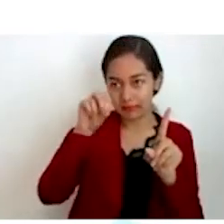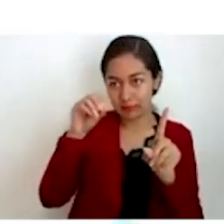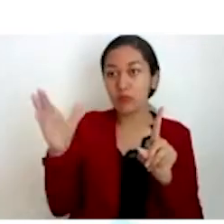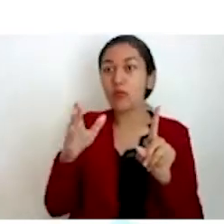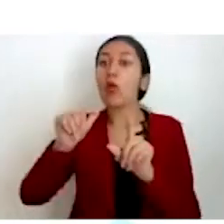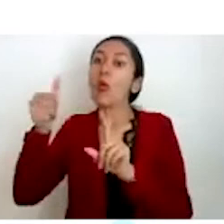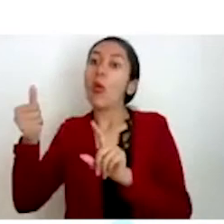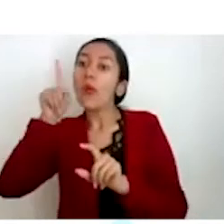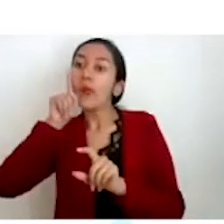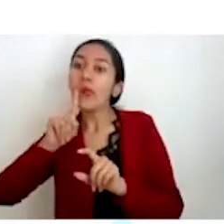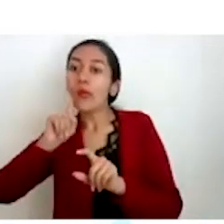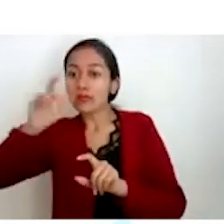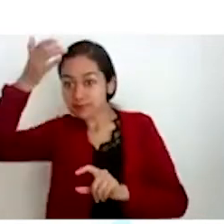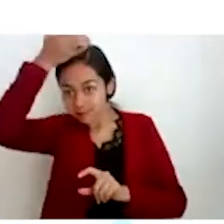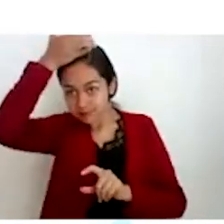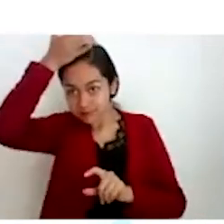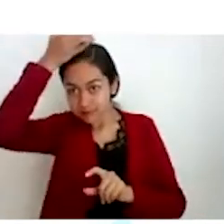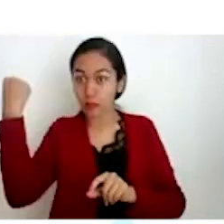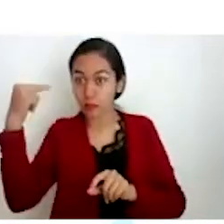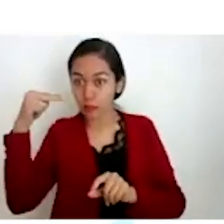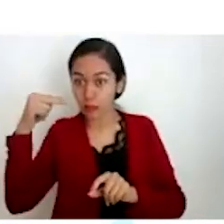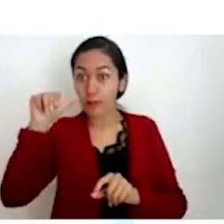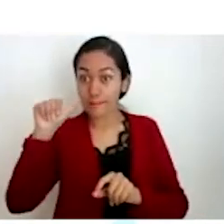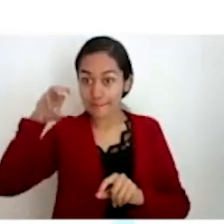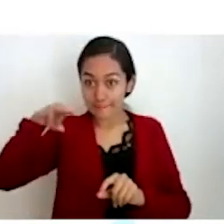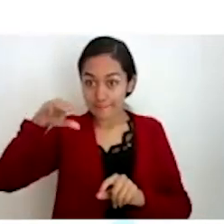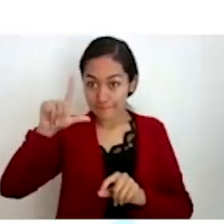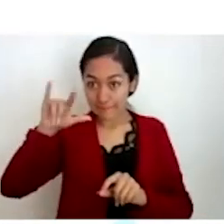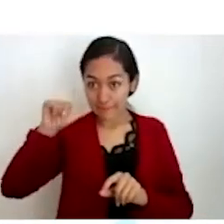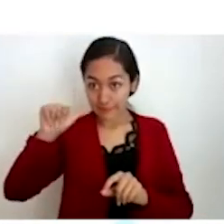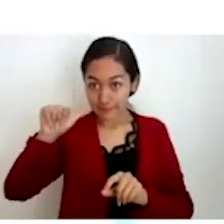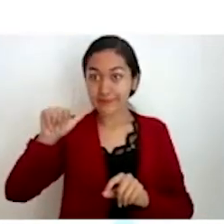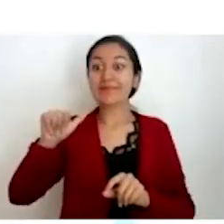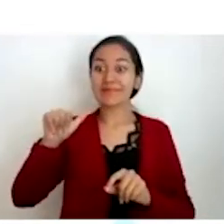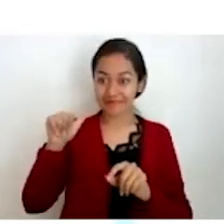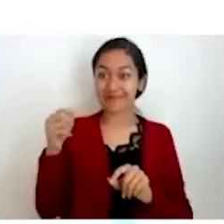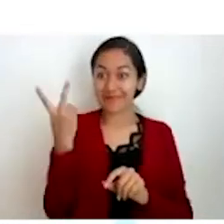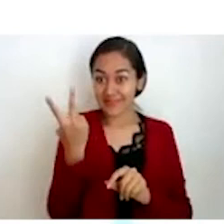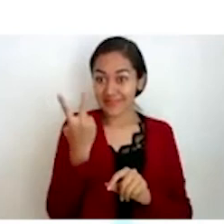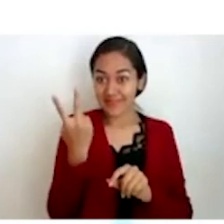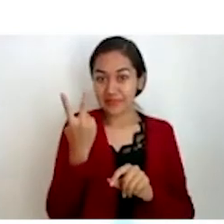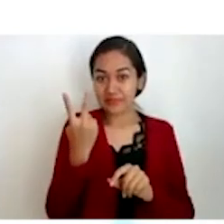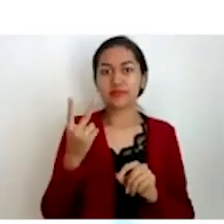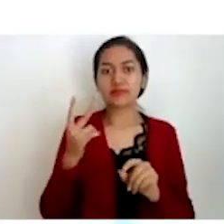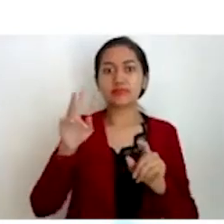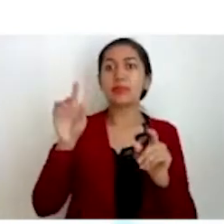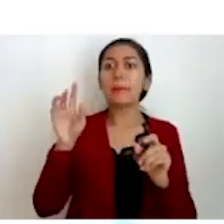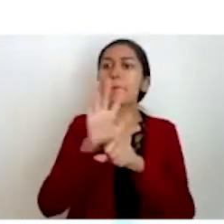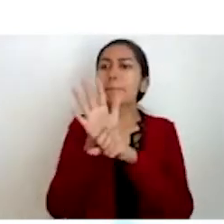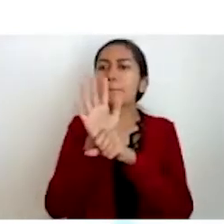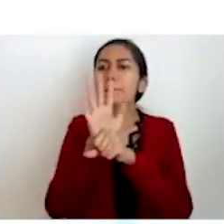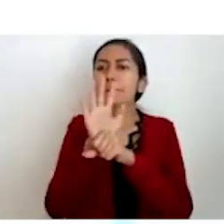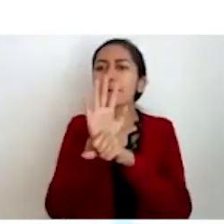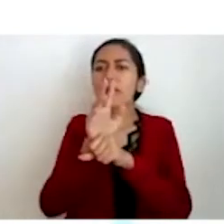la enfermera Amalia, nada más ni nada menos que Dolores del Río. Varias escenas de la película fueron filmadas